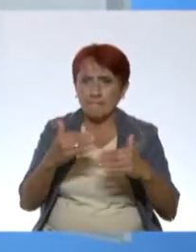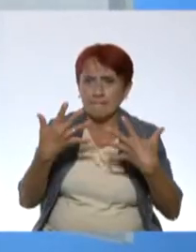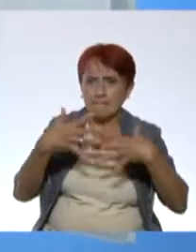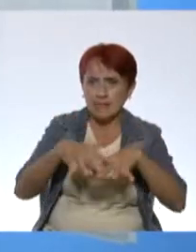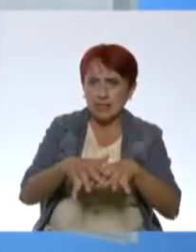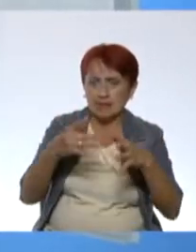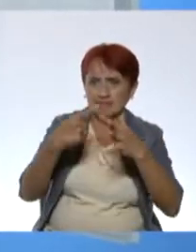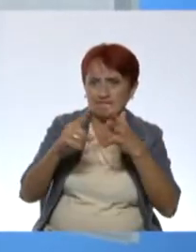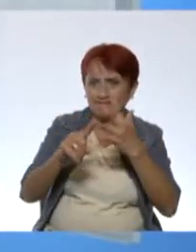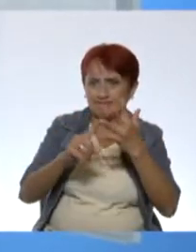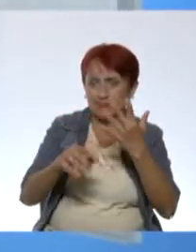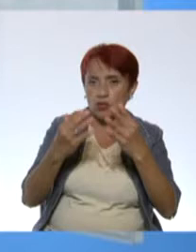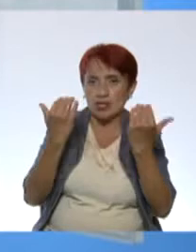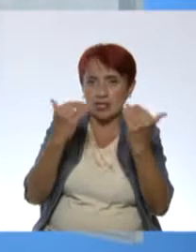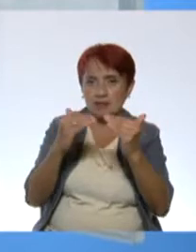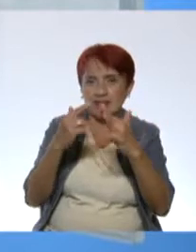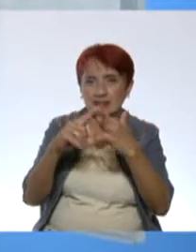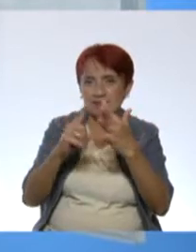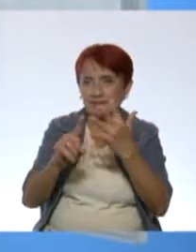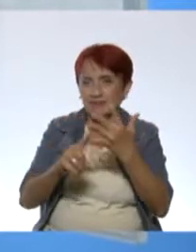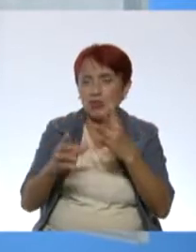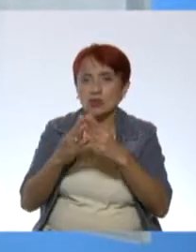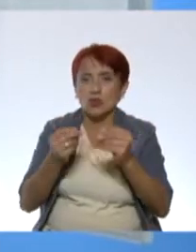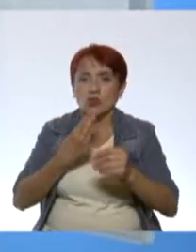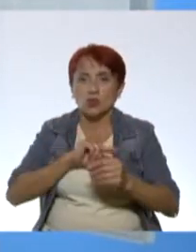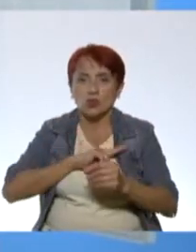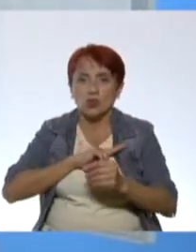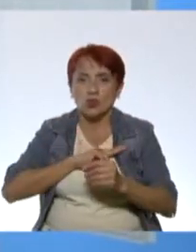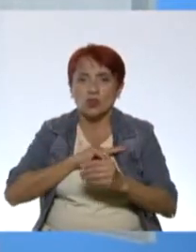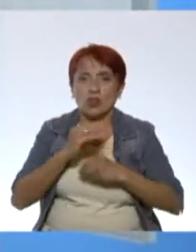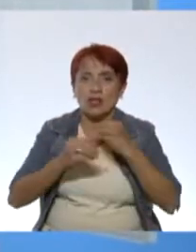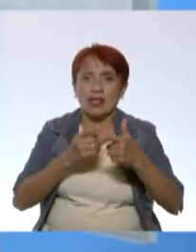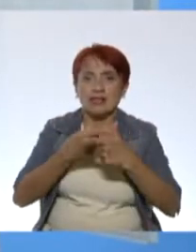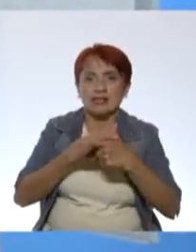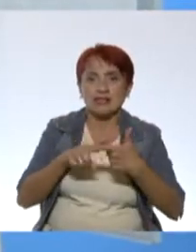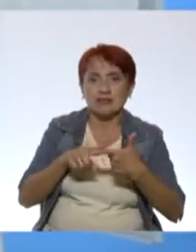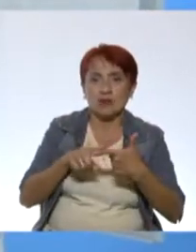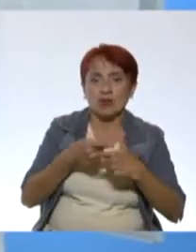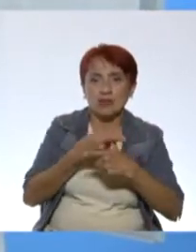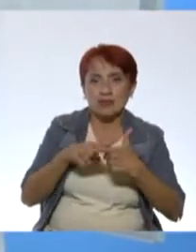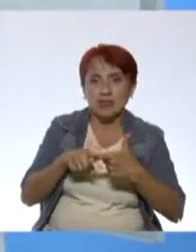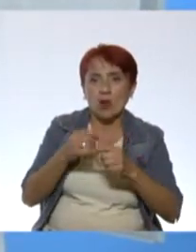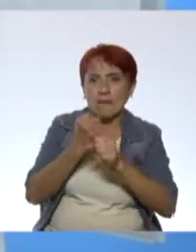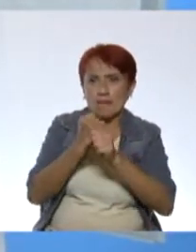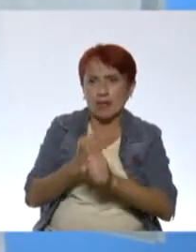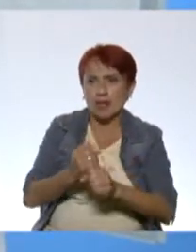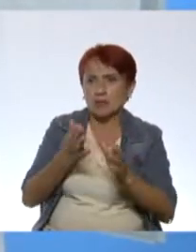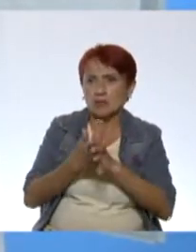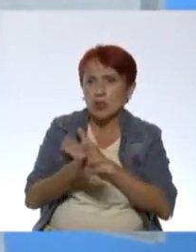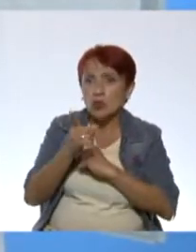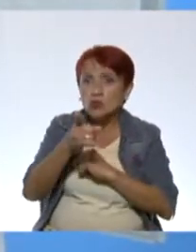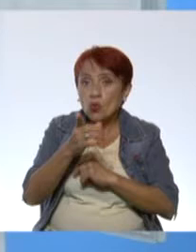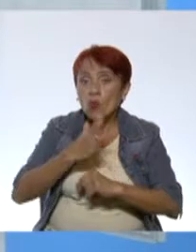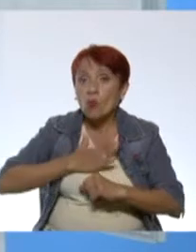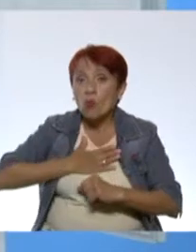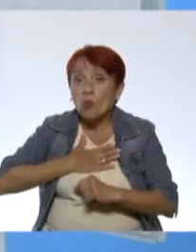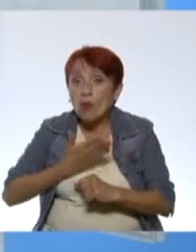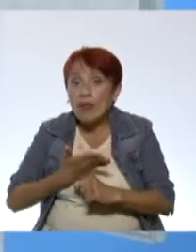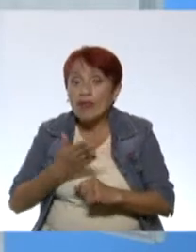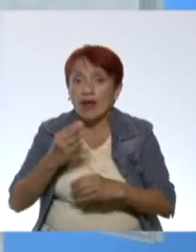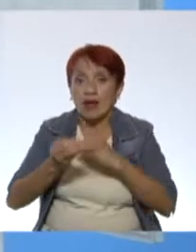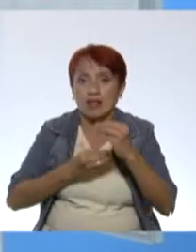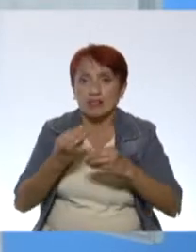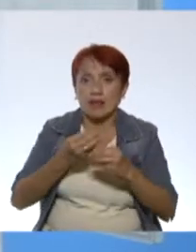limitadas, mixtas, ilimitadas, nosotros tenemos que hacer la división, esperando que tú